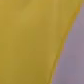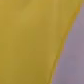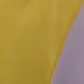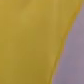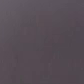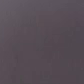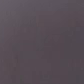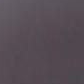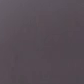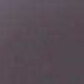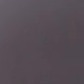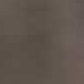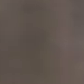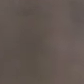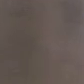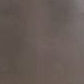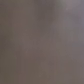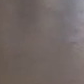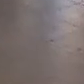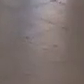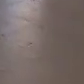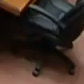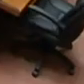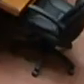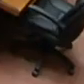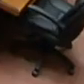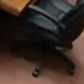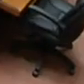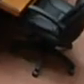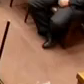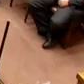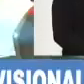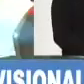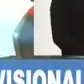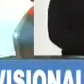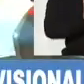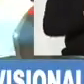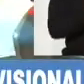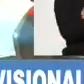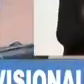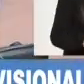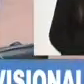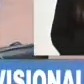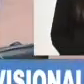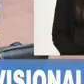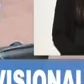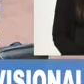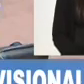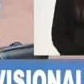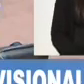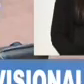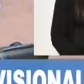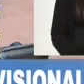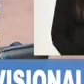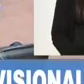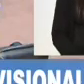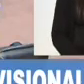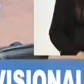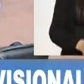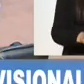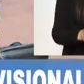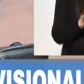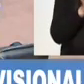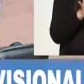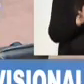senadora Goethe, pero impedir el cuarto retiro no es la solución. O sea, estamos hablando aquí de un fondo de 212